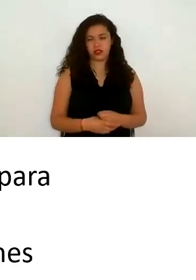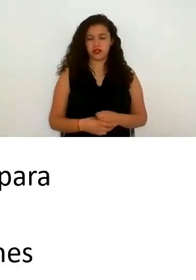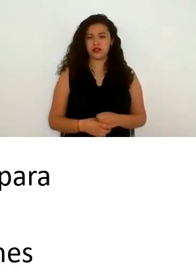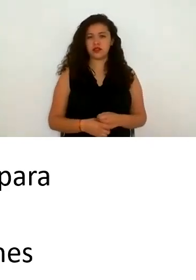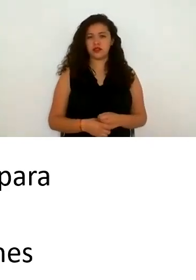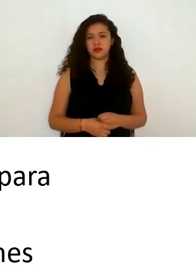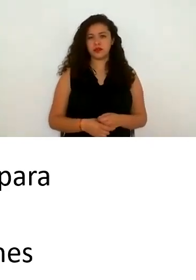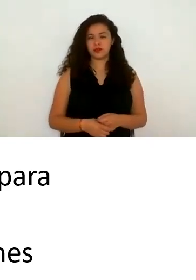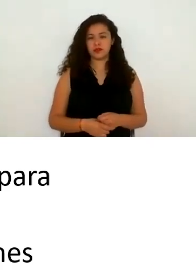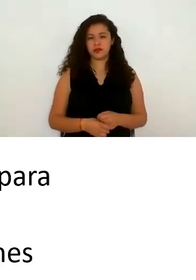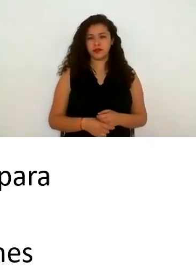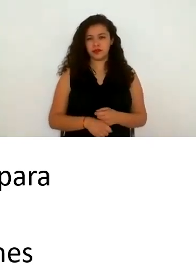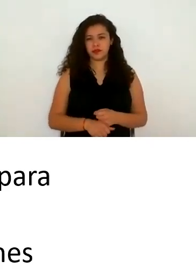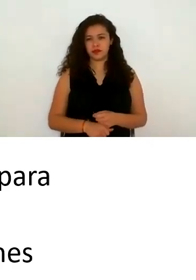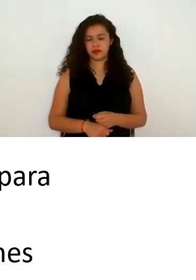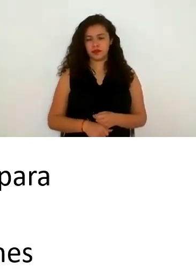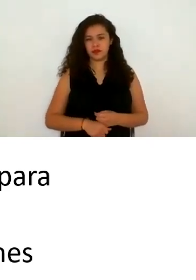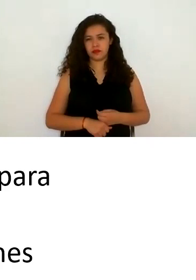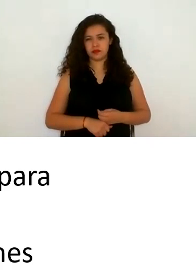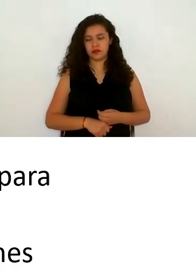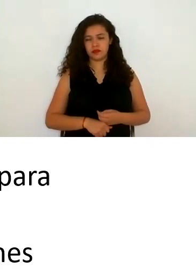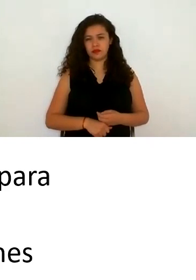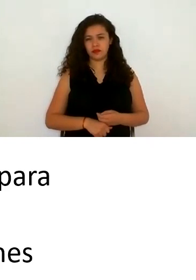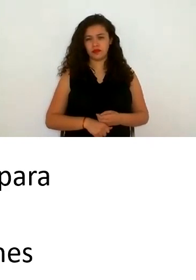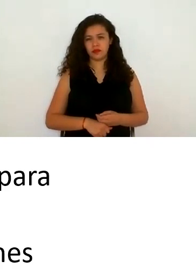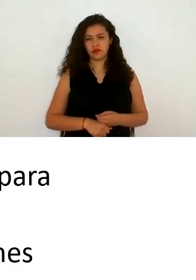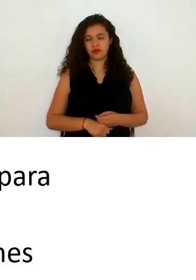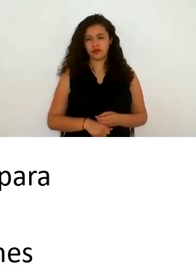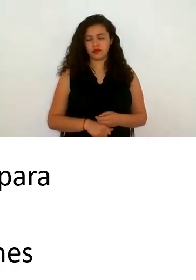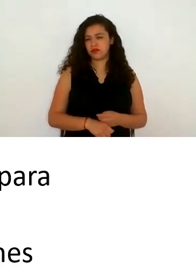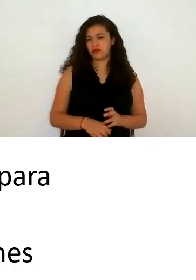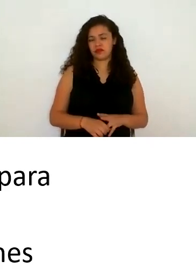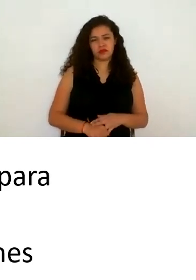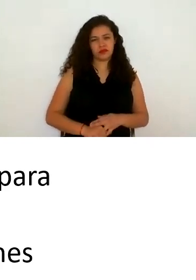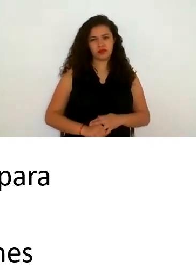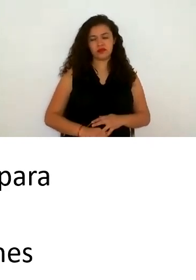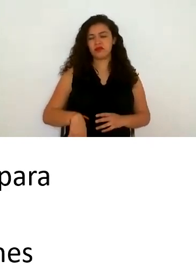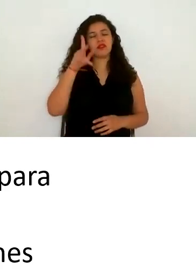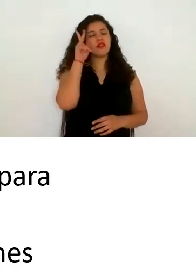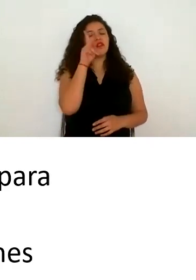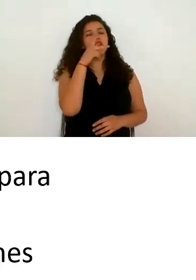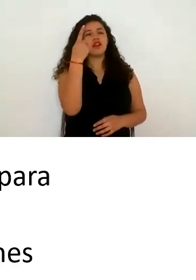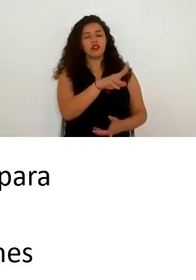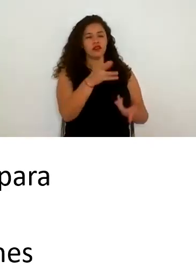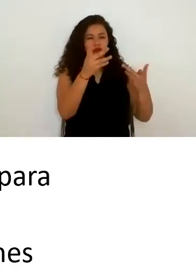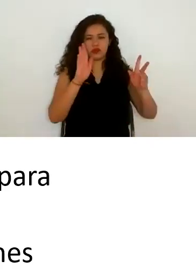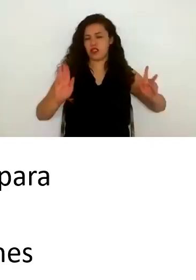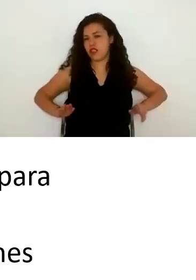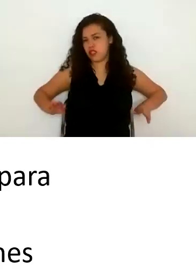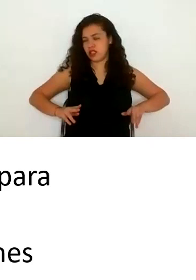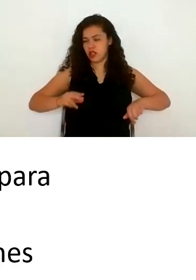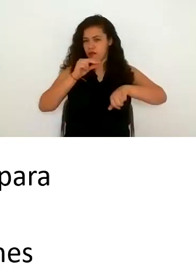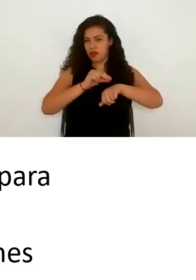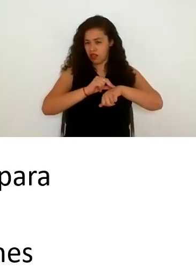donde hay a lo mejor evidencias de una agresión, evidencias de su condición médica. Esas